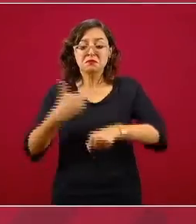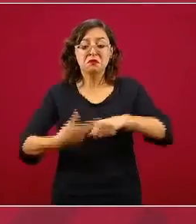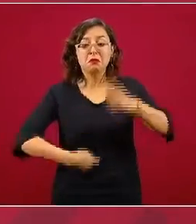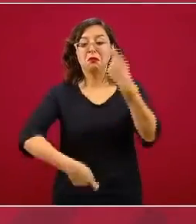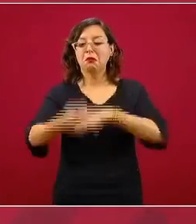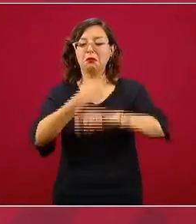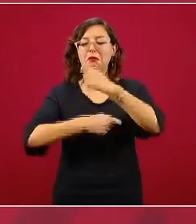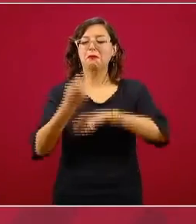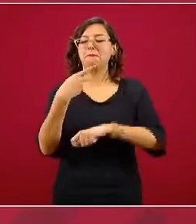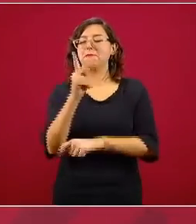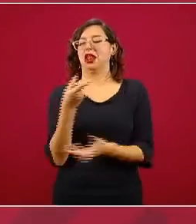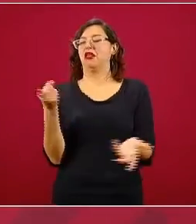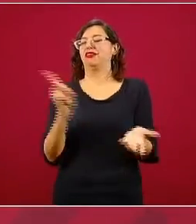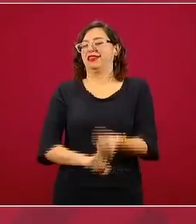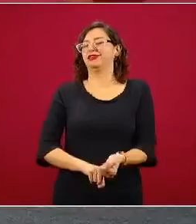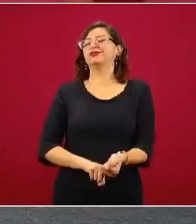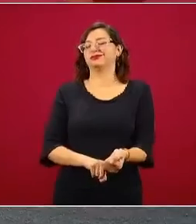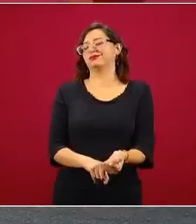formalidad.